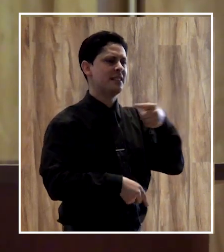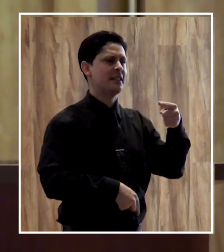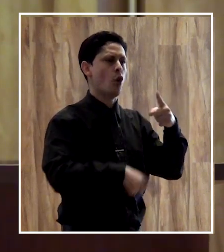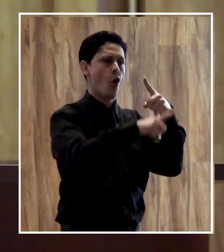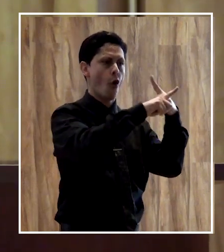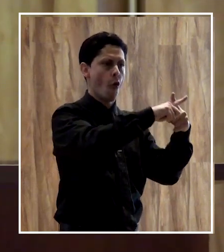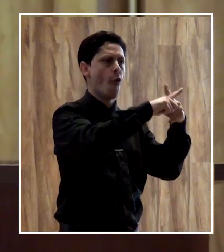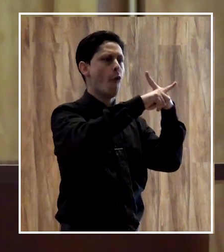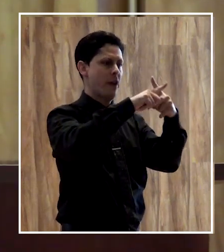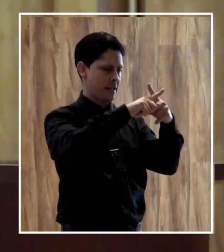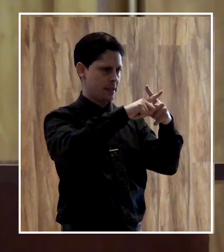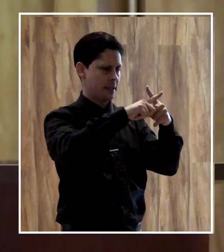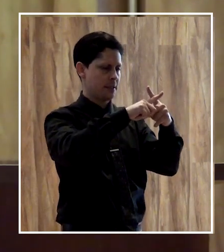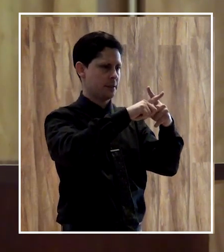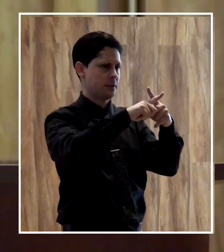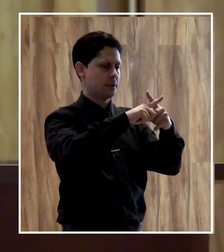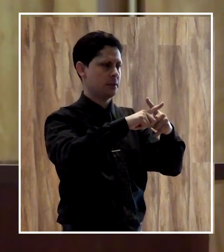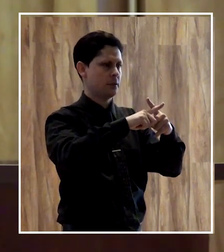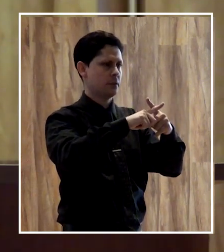del siglo XX,